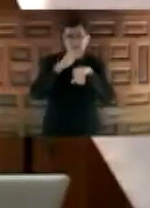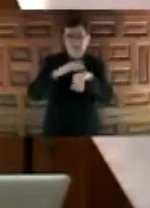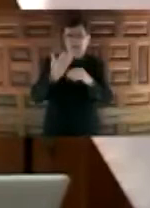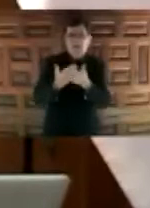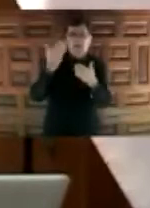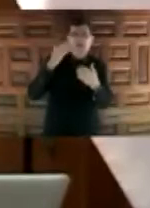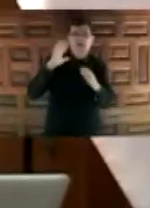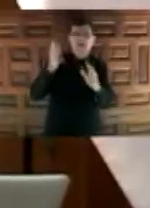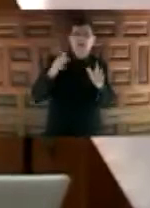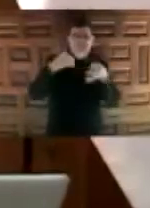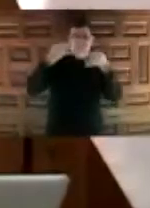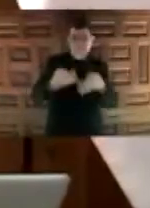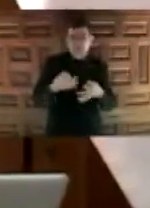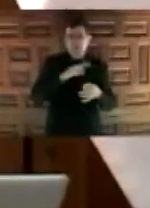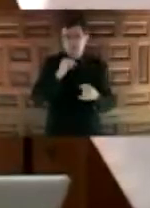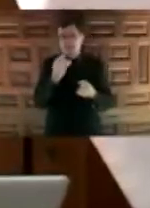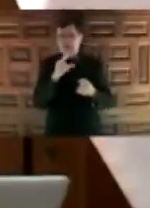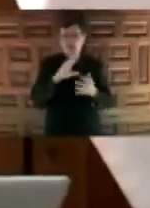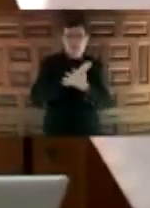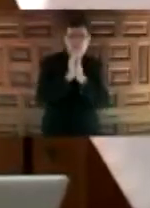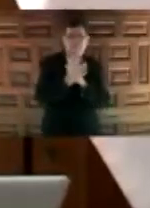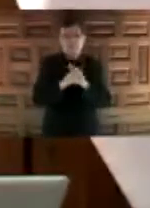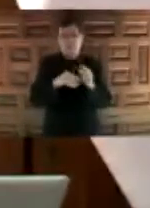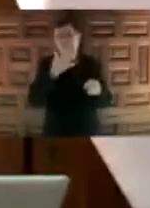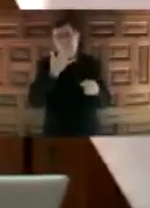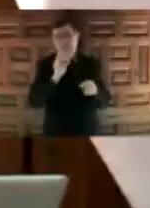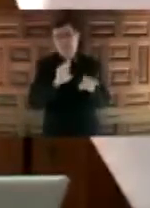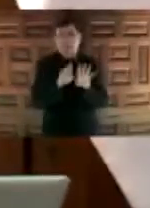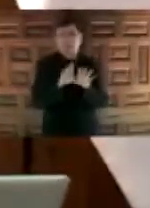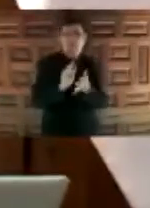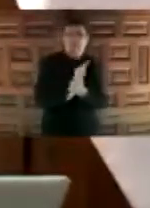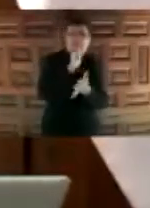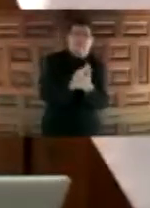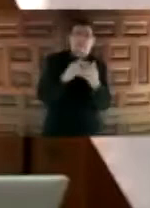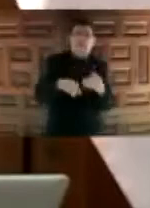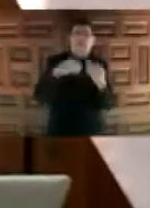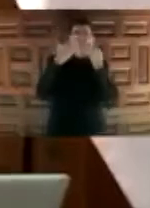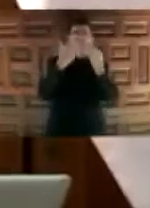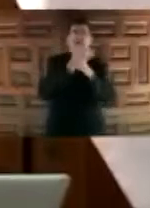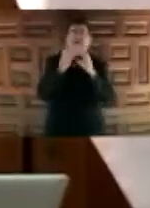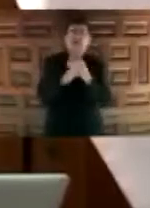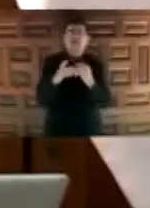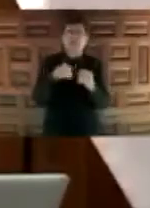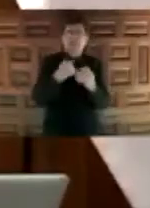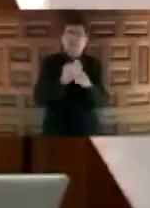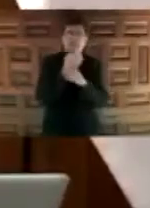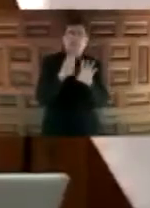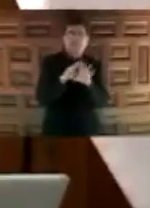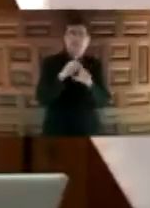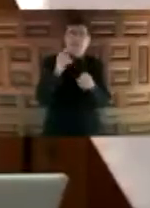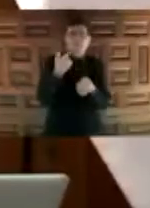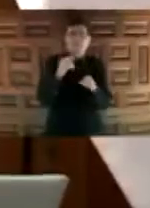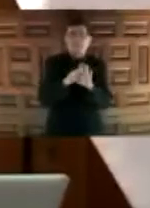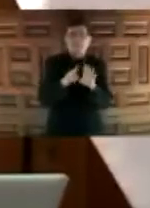hacía, se lograba la calidad, o si se convirtió eso en un proceso solamente de legitimidad frente al Estado, frente al mercado, pero